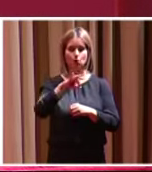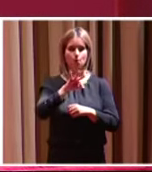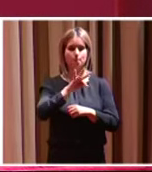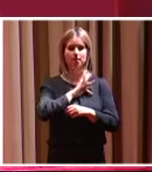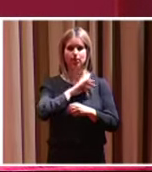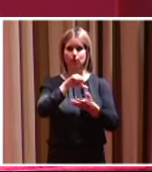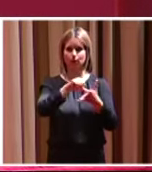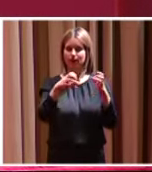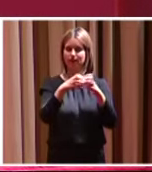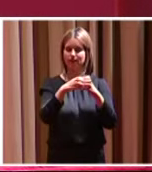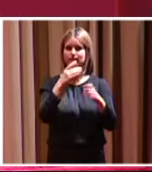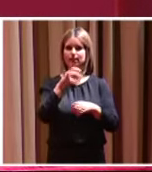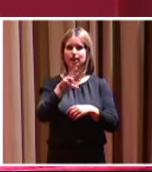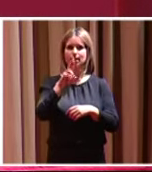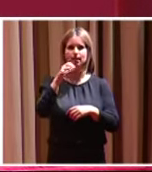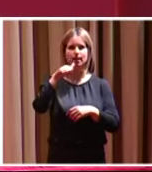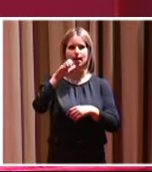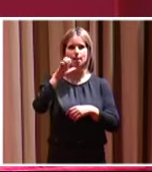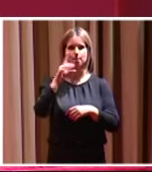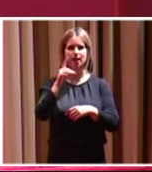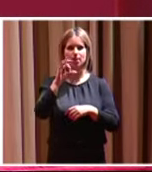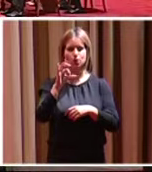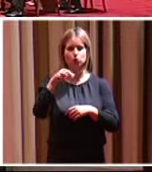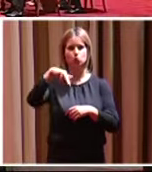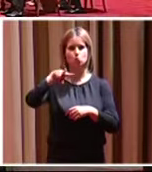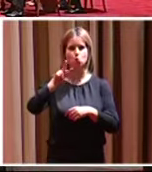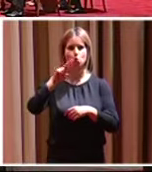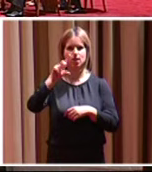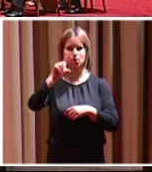Granada a doña Remedios Murillo Cubillas.